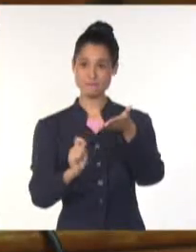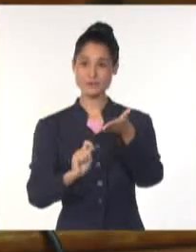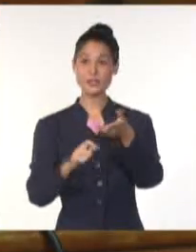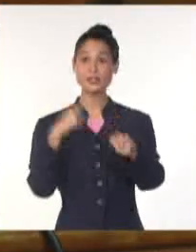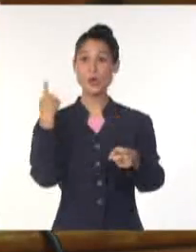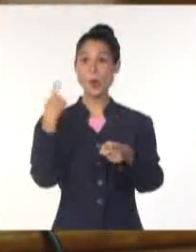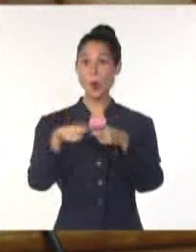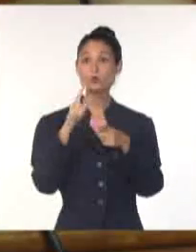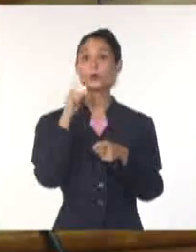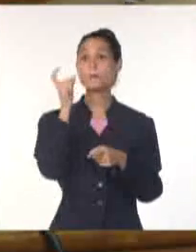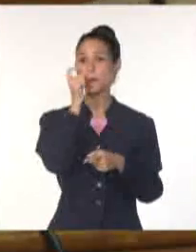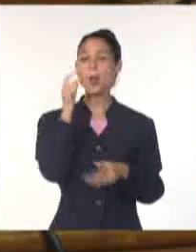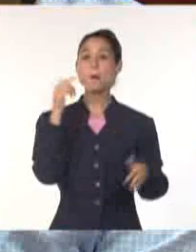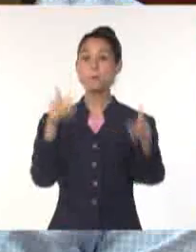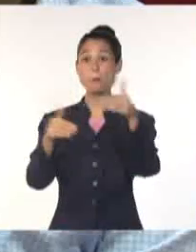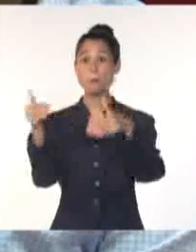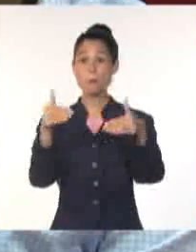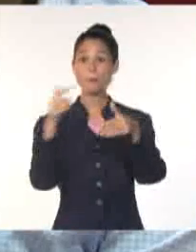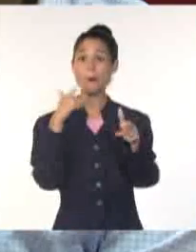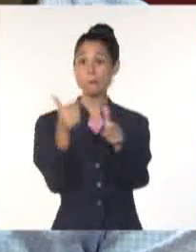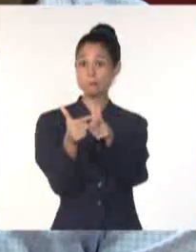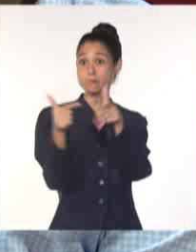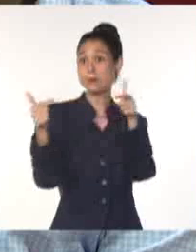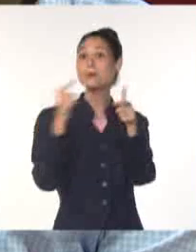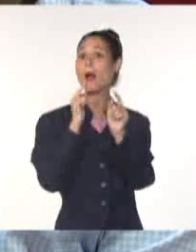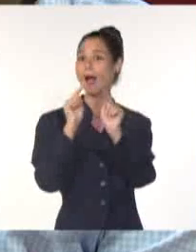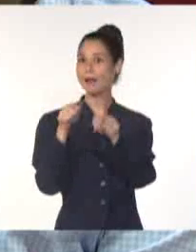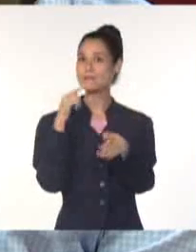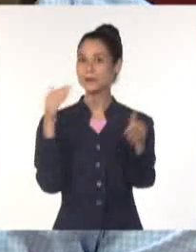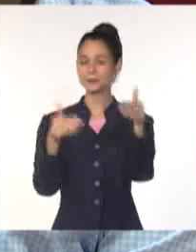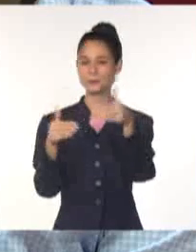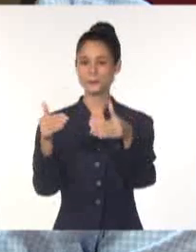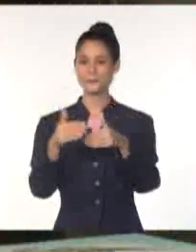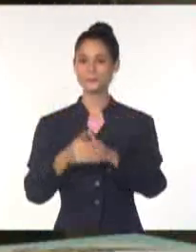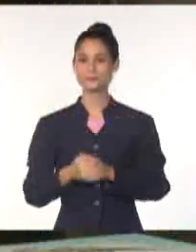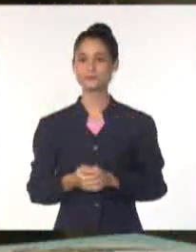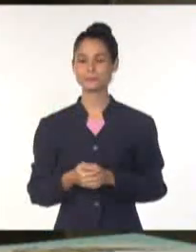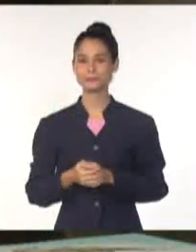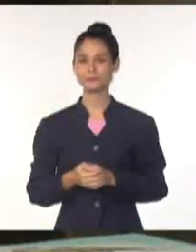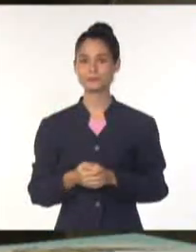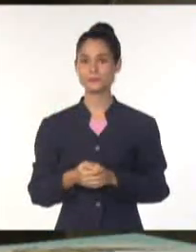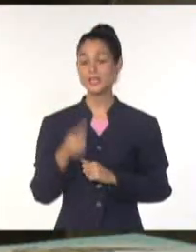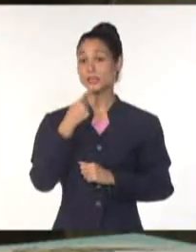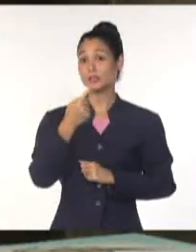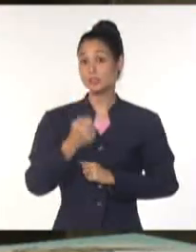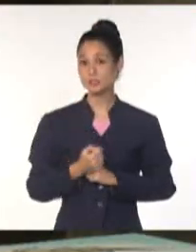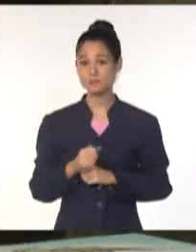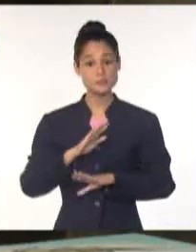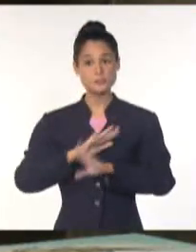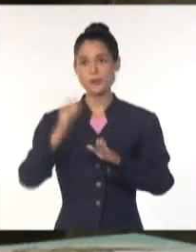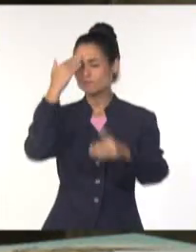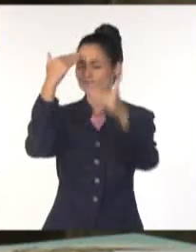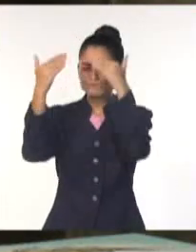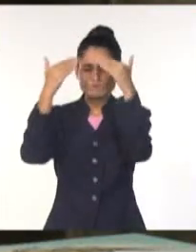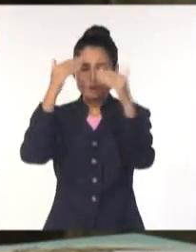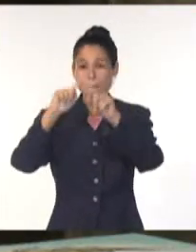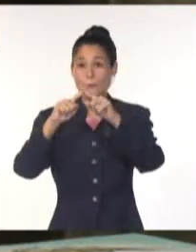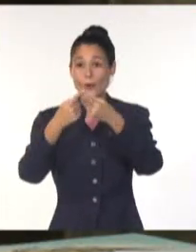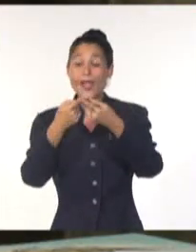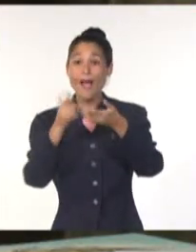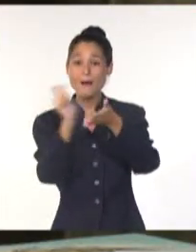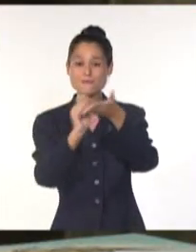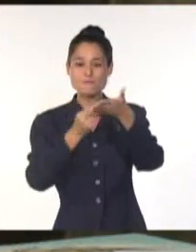Tamayo, investigadora y crítica literaria. Lo que puedo decir es que tengo palabras de agradecimiento hacia él, hacia su poesía,